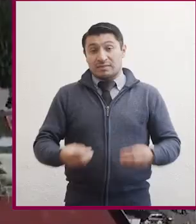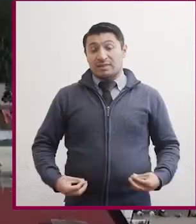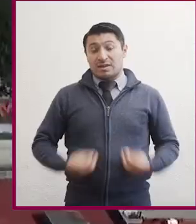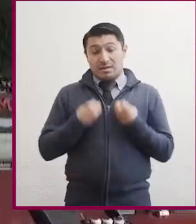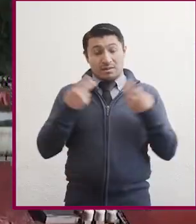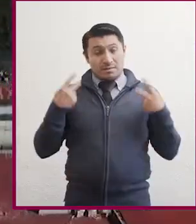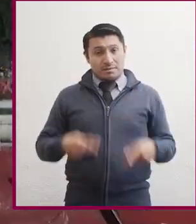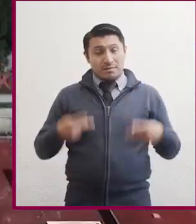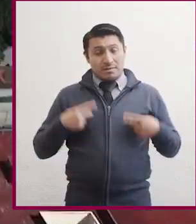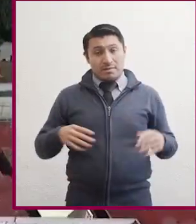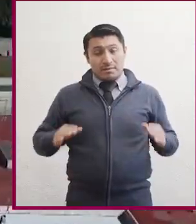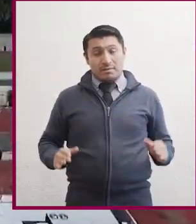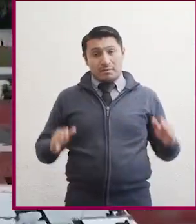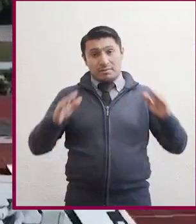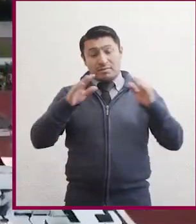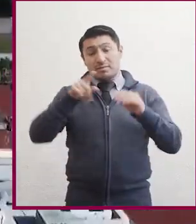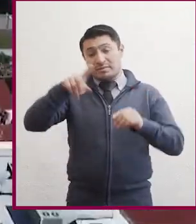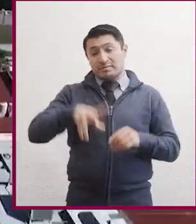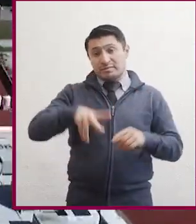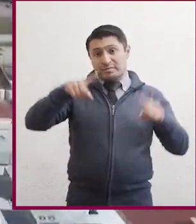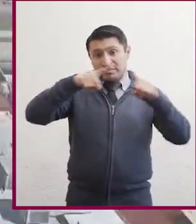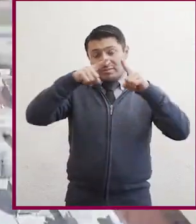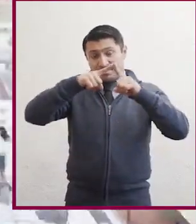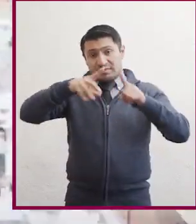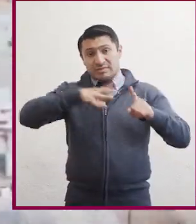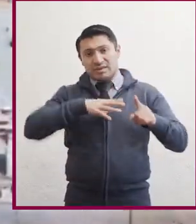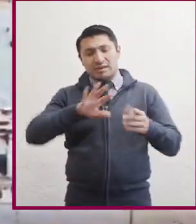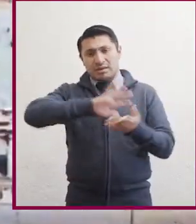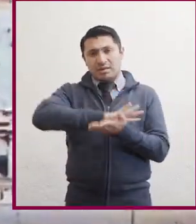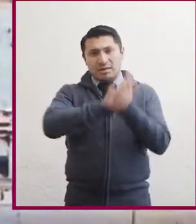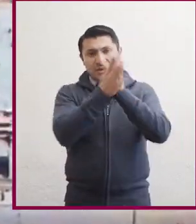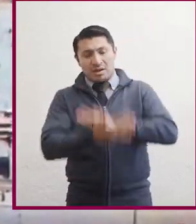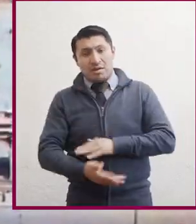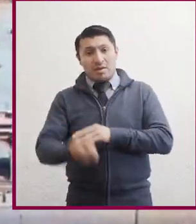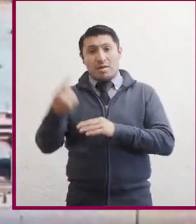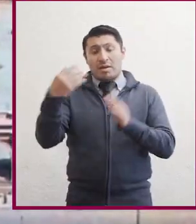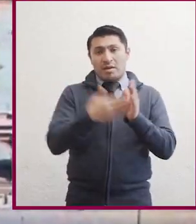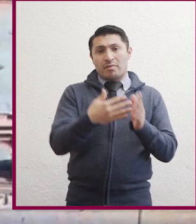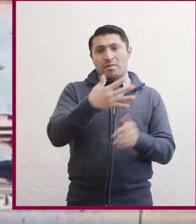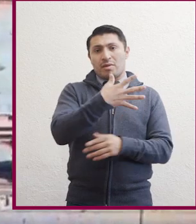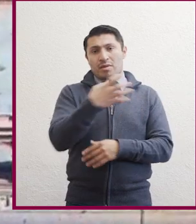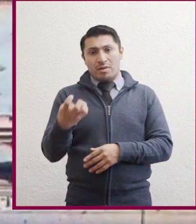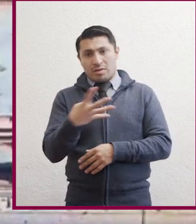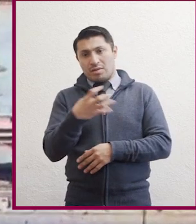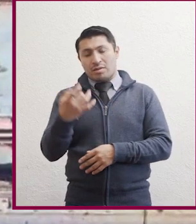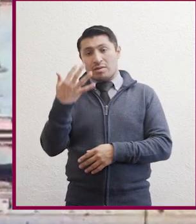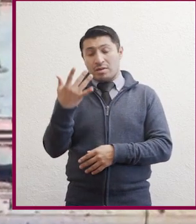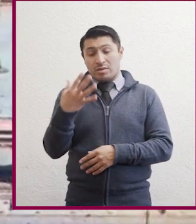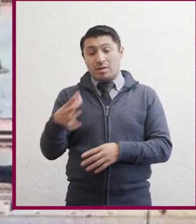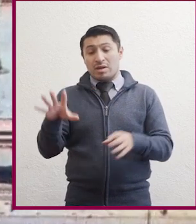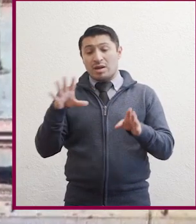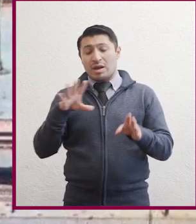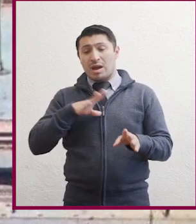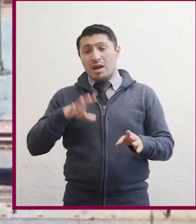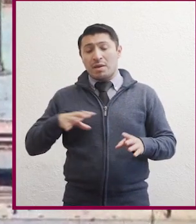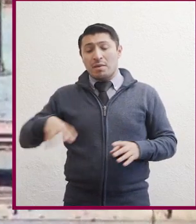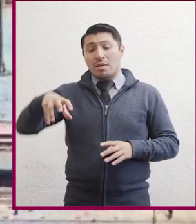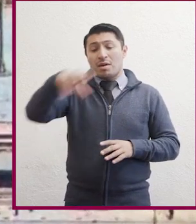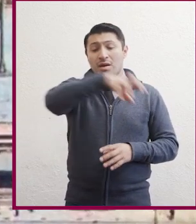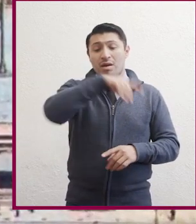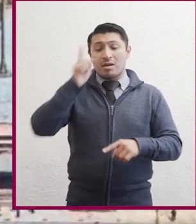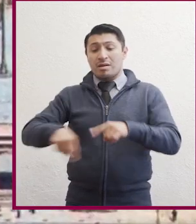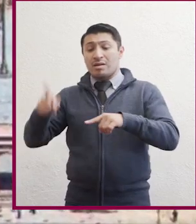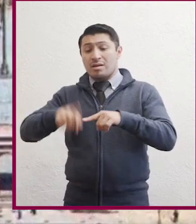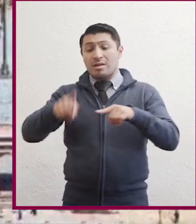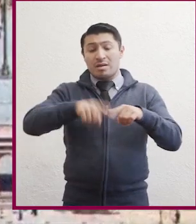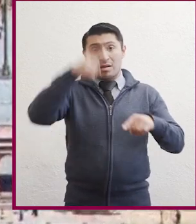La vida de los habitantes de la Villa de Guadalupe se transformó en la década de los 50, con la demolición de varias manzanas para